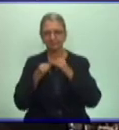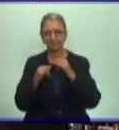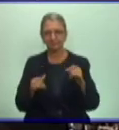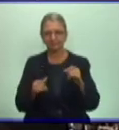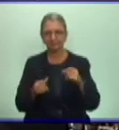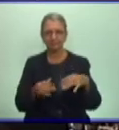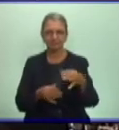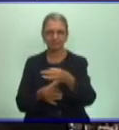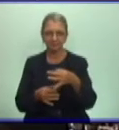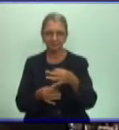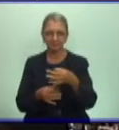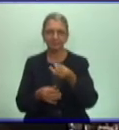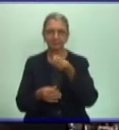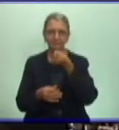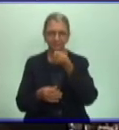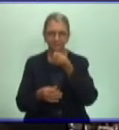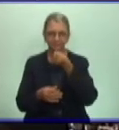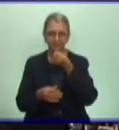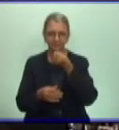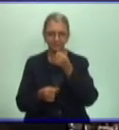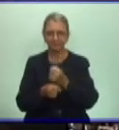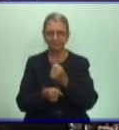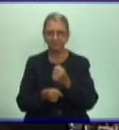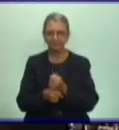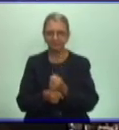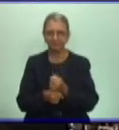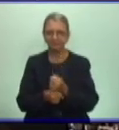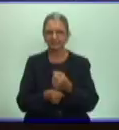realizar el trabajo práctico abarcando otro lugar?